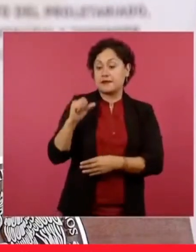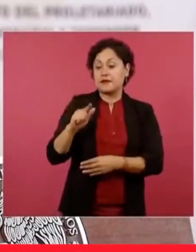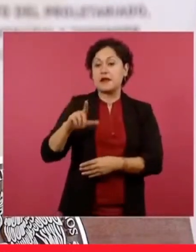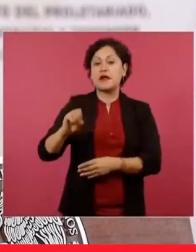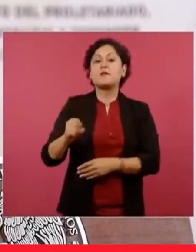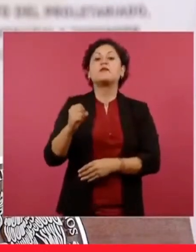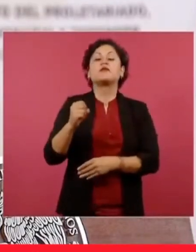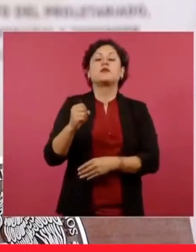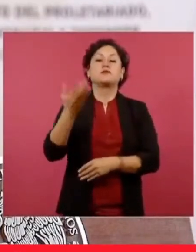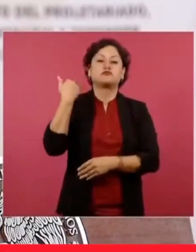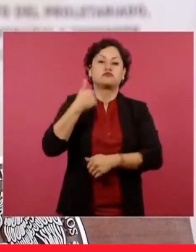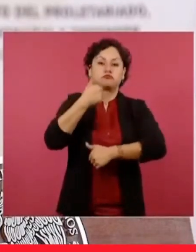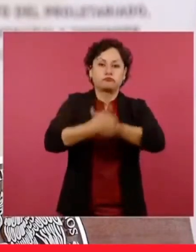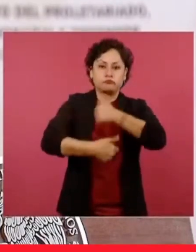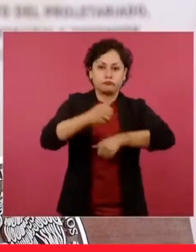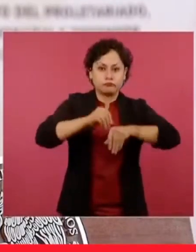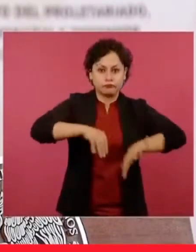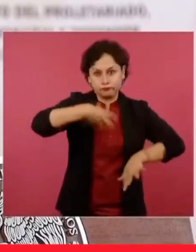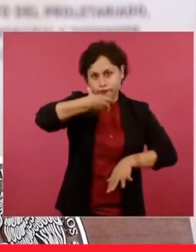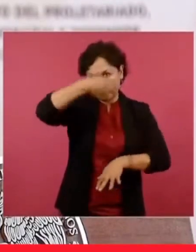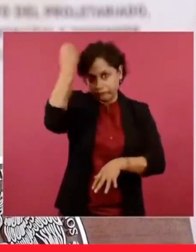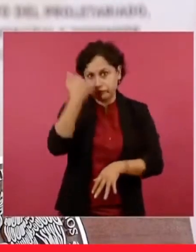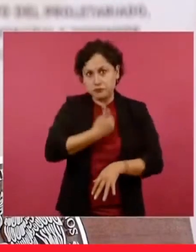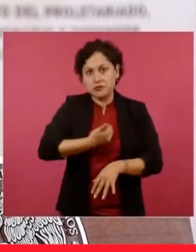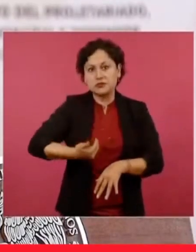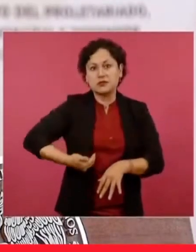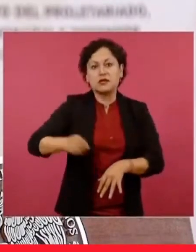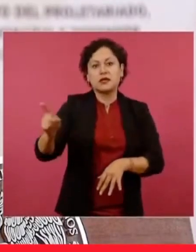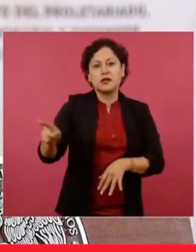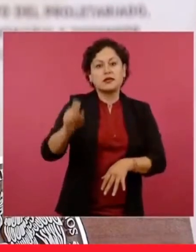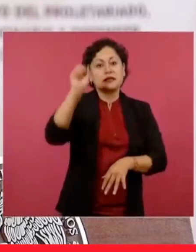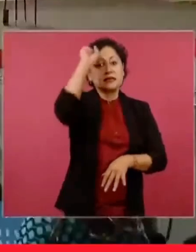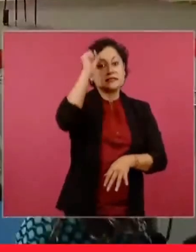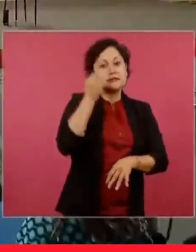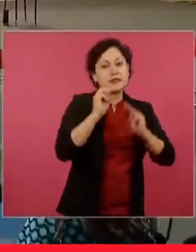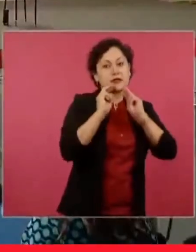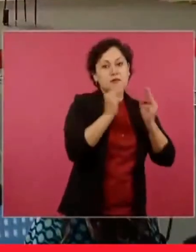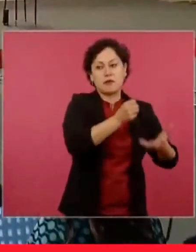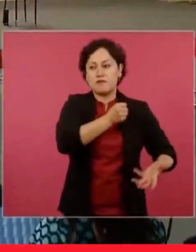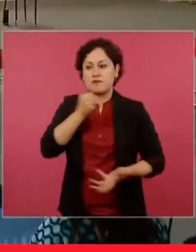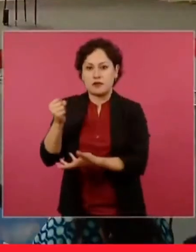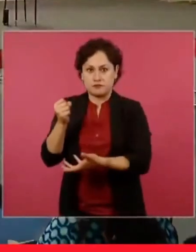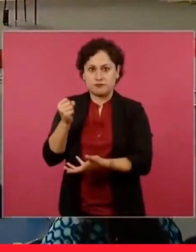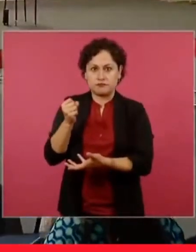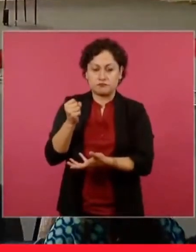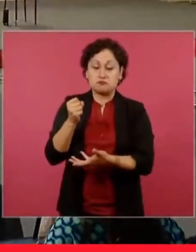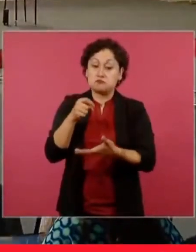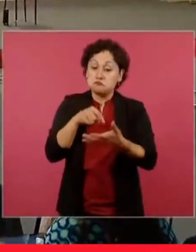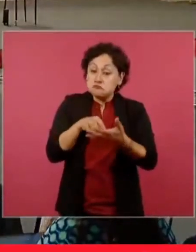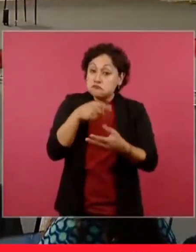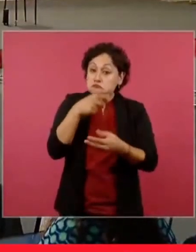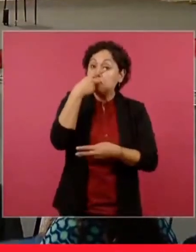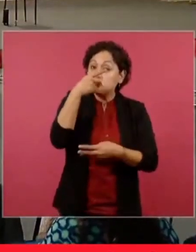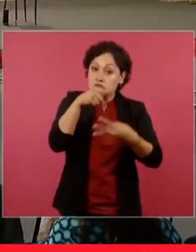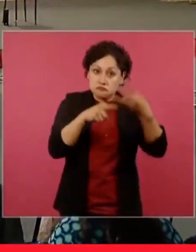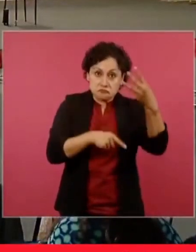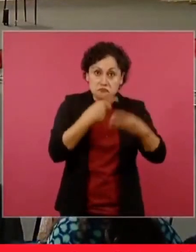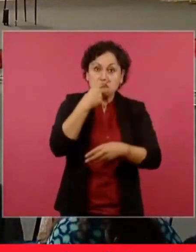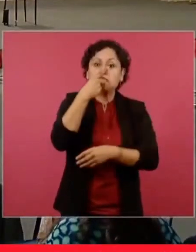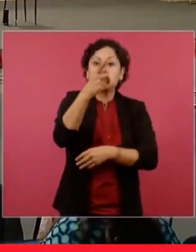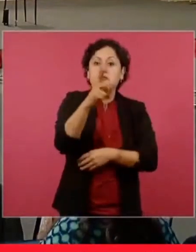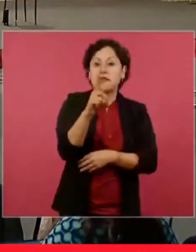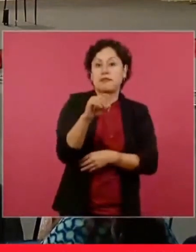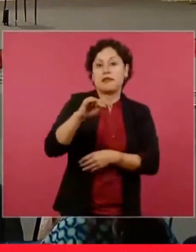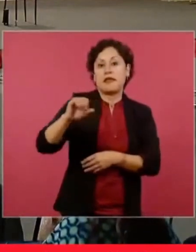del cártel de Sinaloa. Pero además de ser falso, se trató de un montaje organizado por la DEA. Ninguna de las supuestas